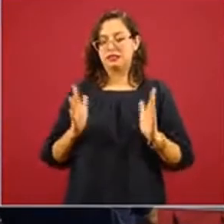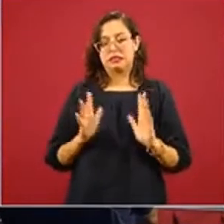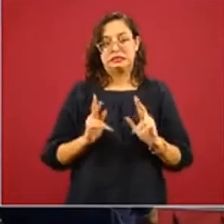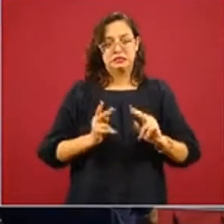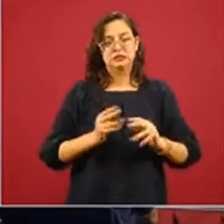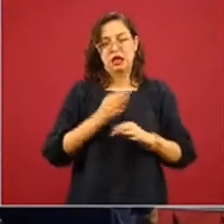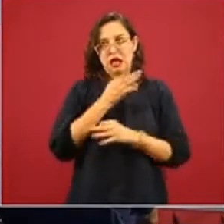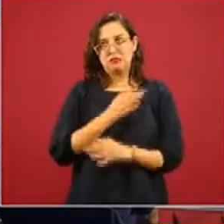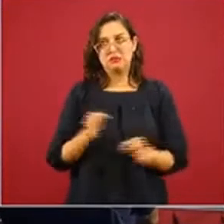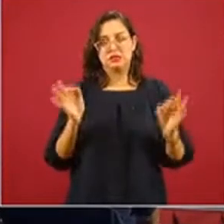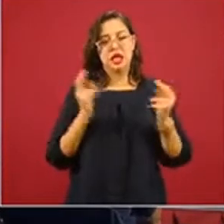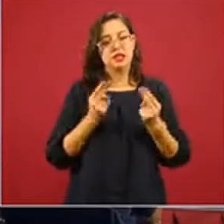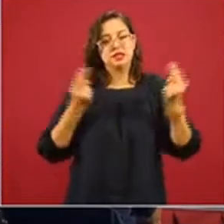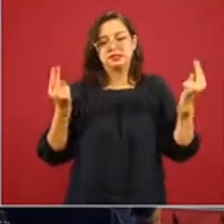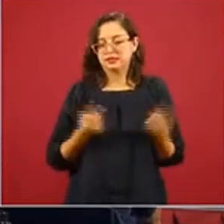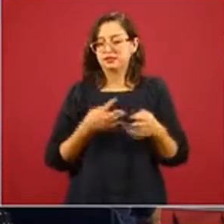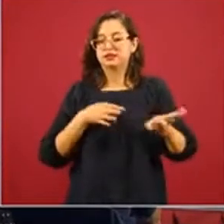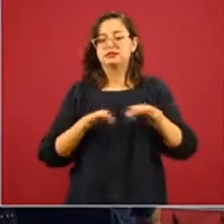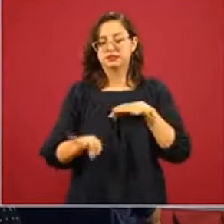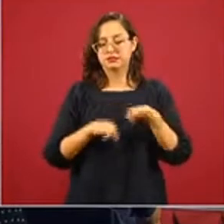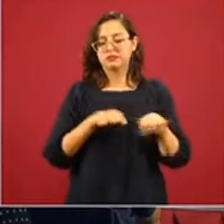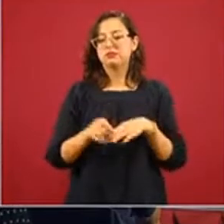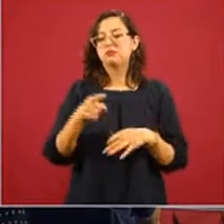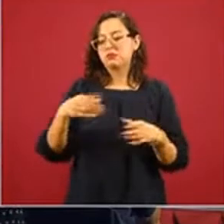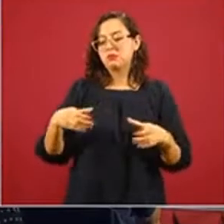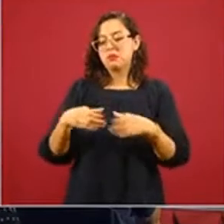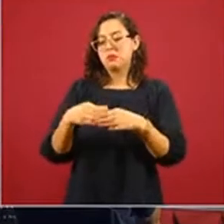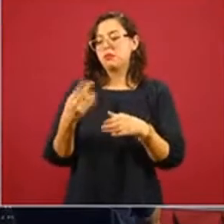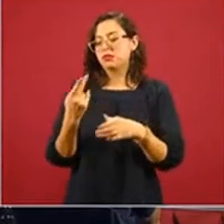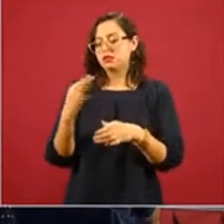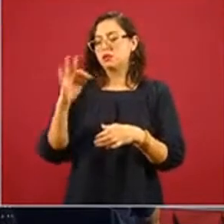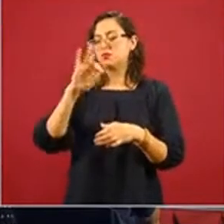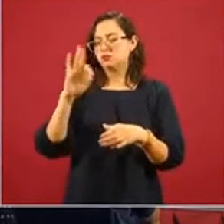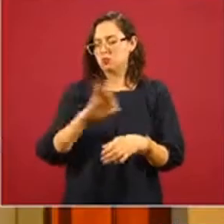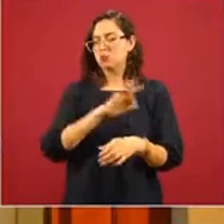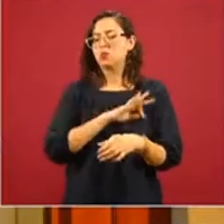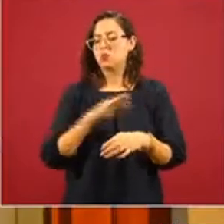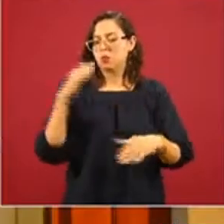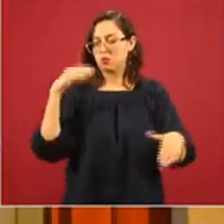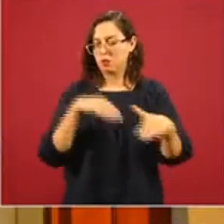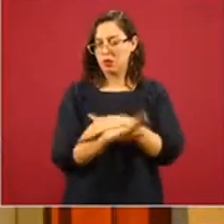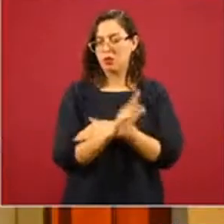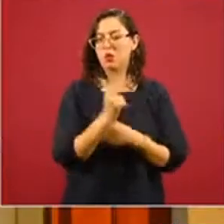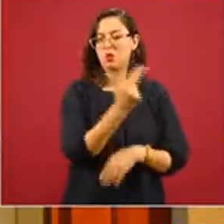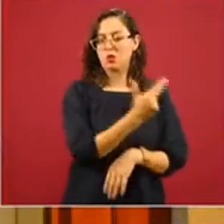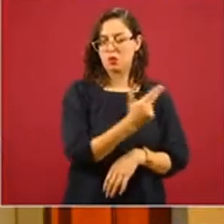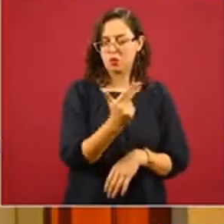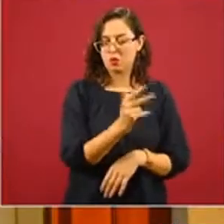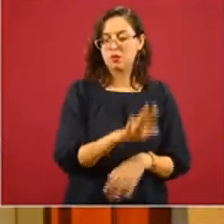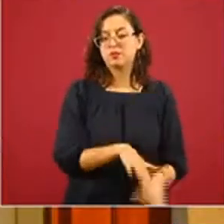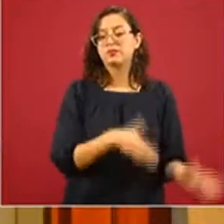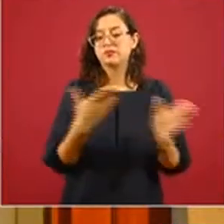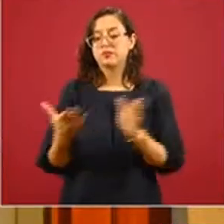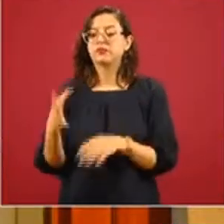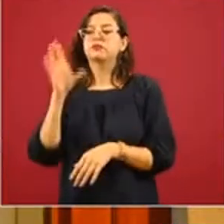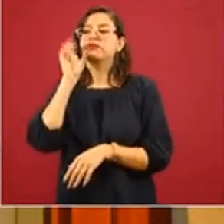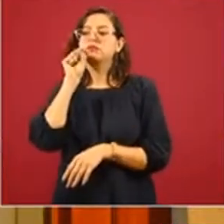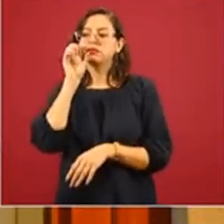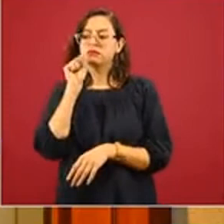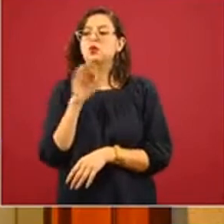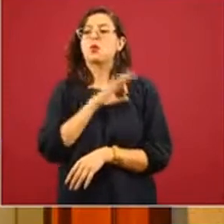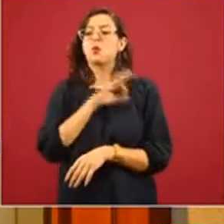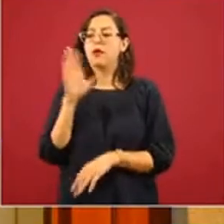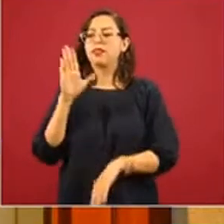clasificadas como esenciales, es solamente para este grupo de personas. En naranja, decíamos, se incrementaba un poco más la posibilidad